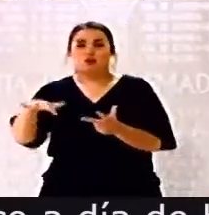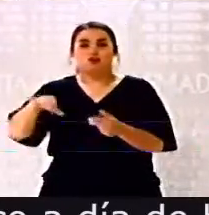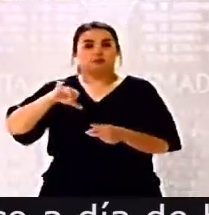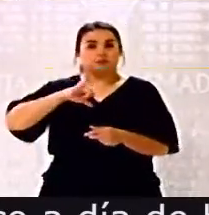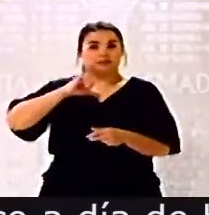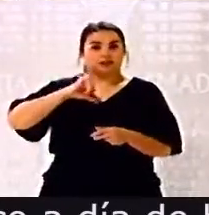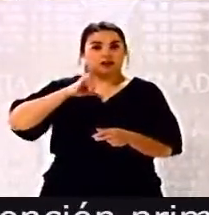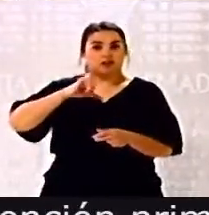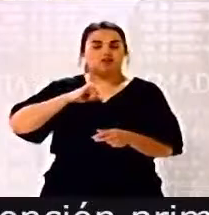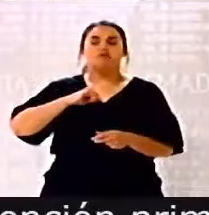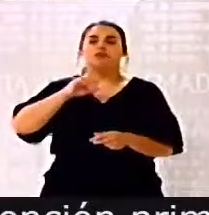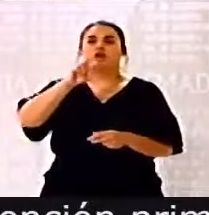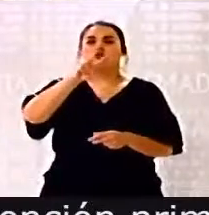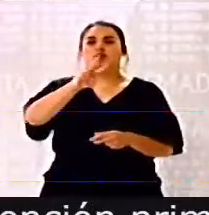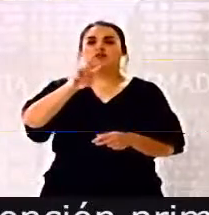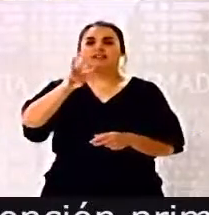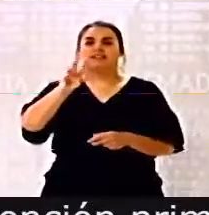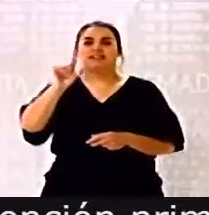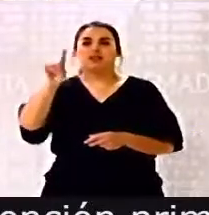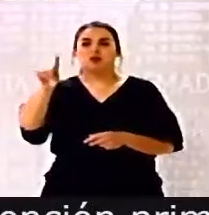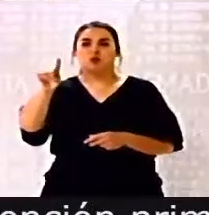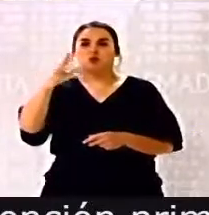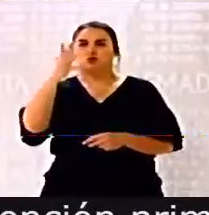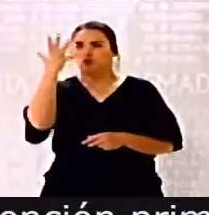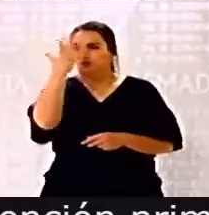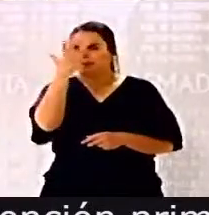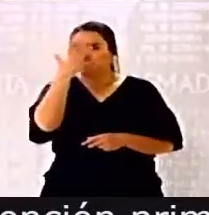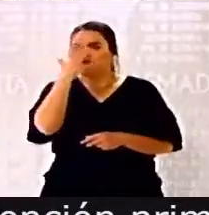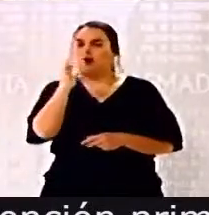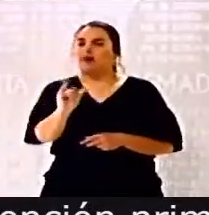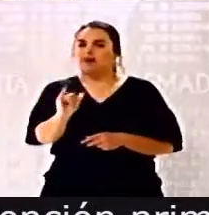hospitales, 231 casos sospechosos.